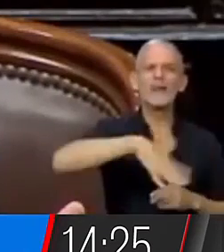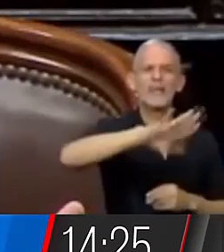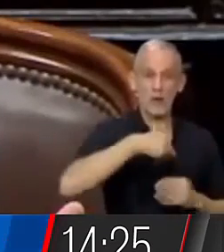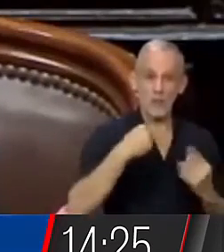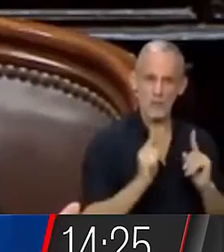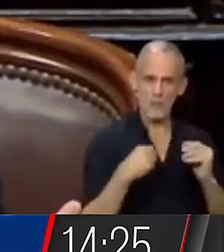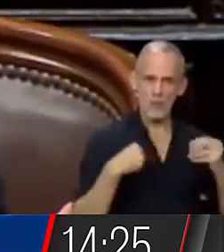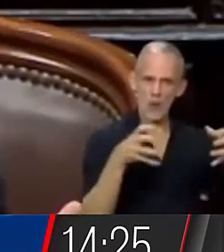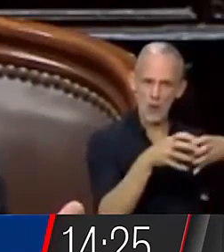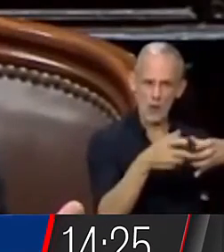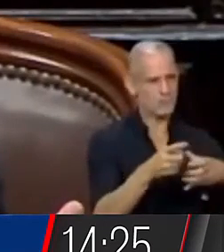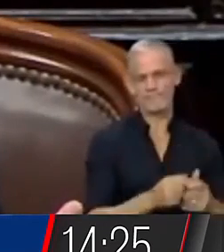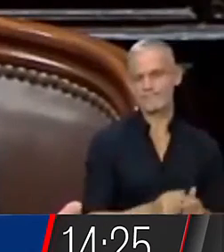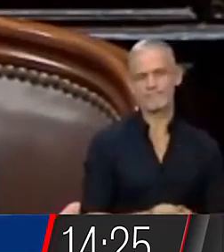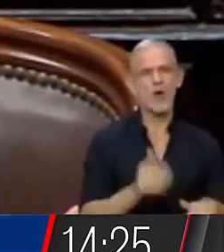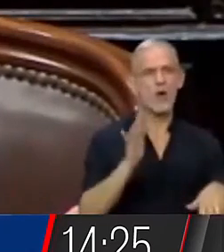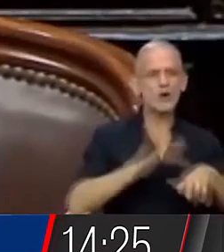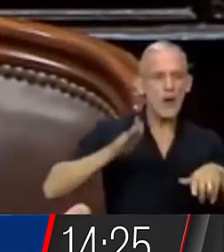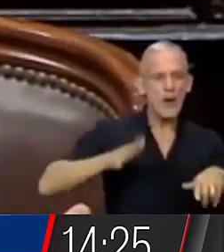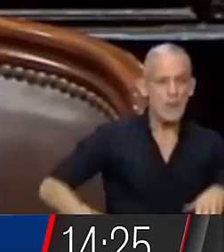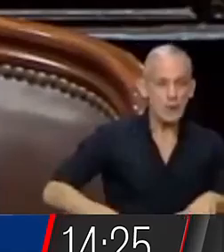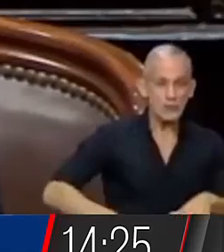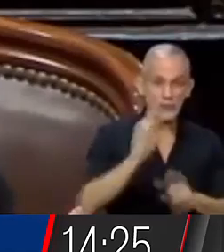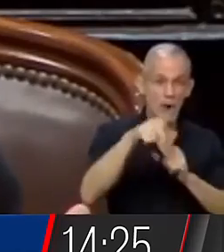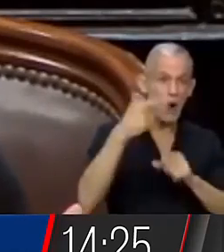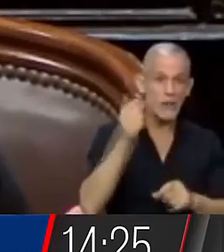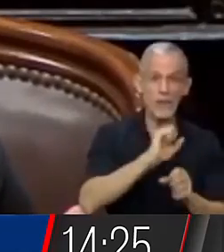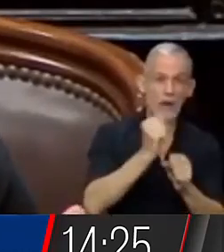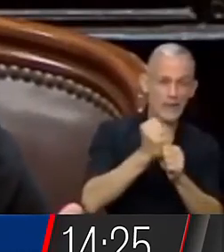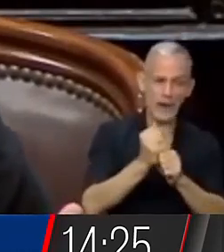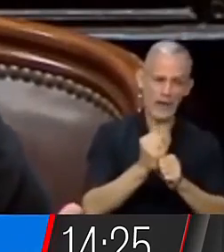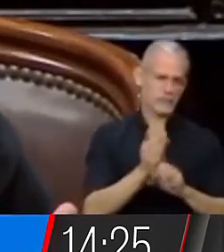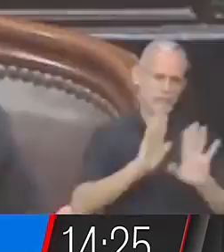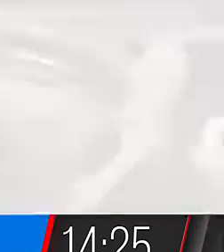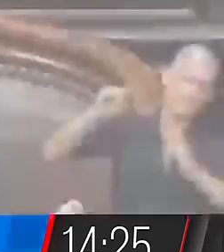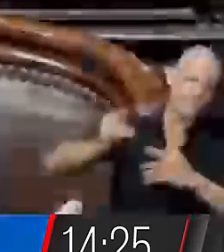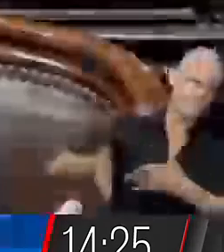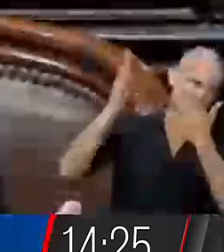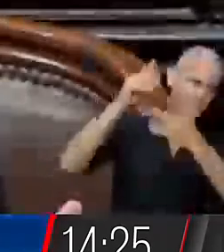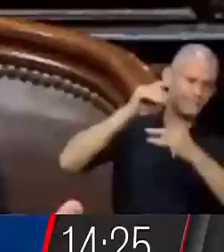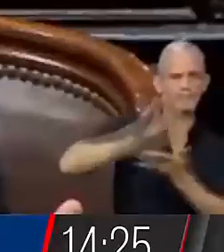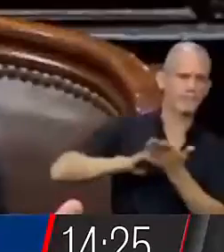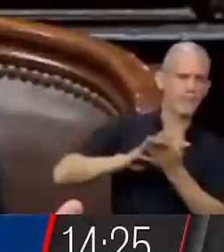nuestros. No podemos tocar el bolsillo a los trabajadores y trabajadoras. Muchas gracias, presidente.